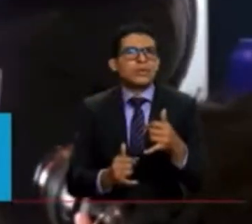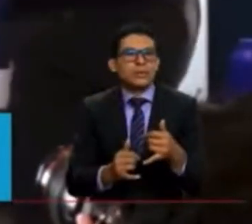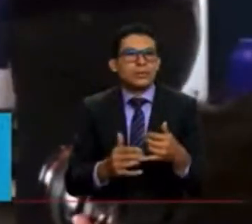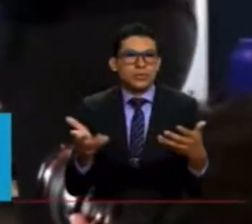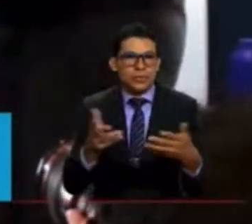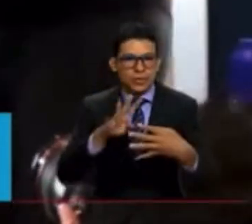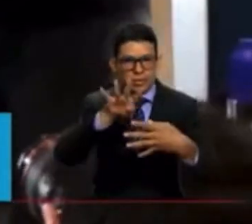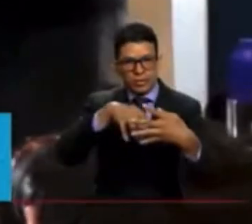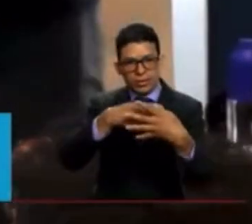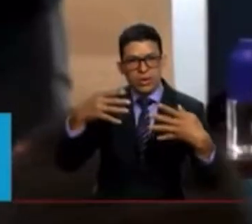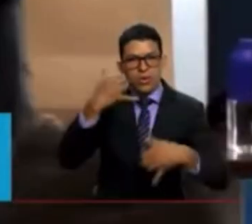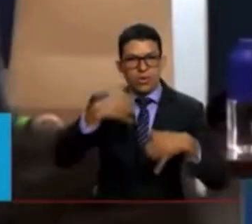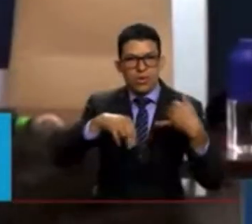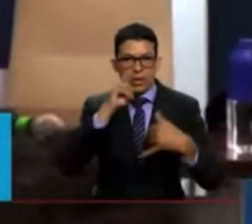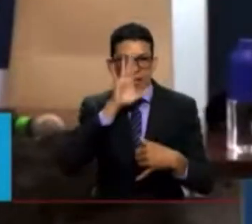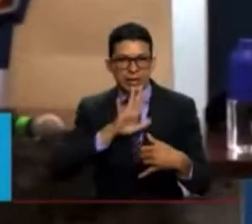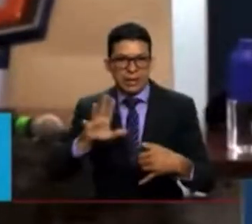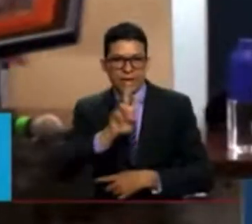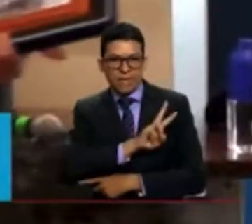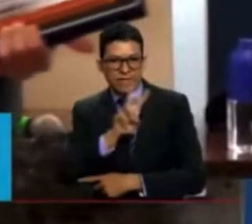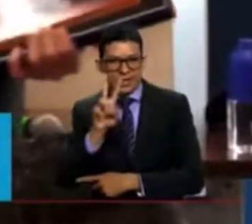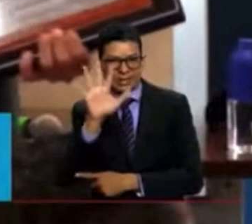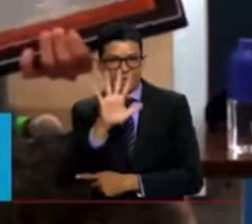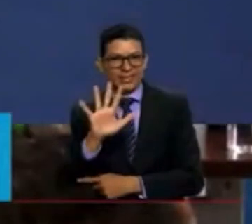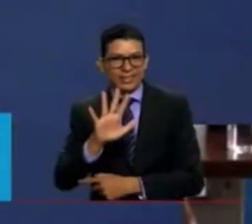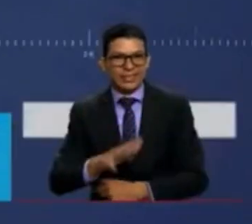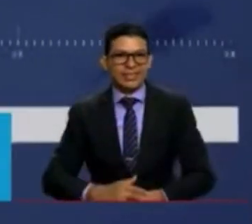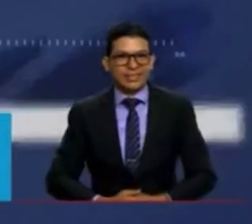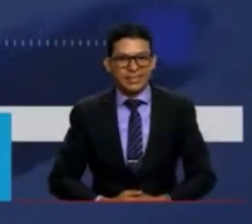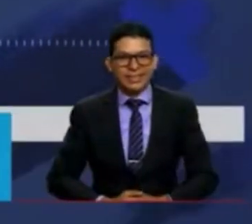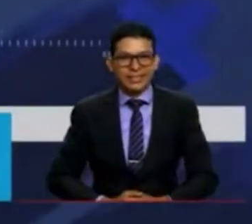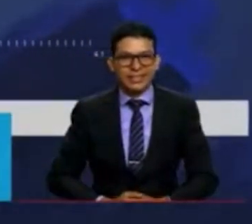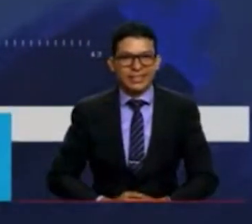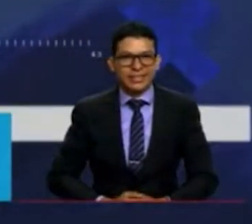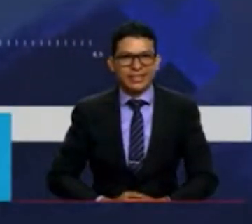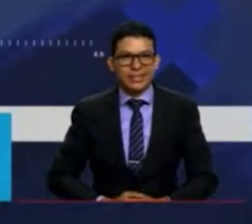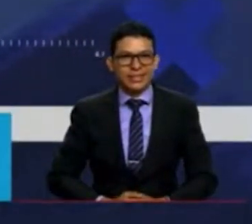el calendario de Juegos Nacionales con el Valle del Cauca.